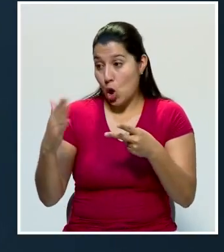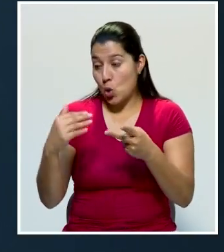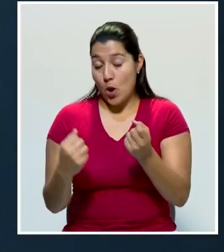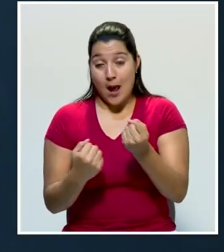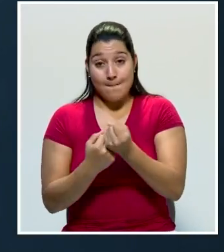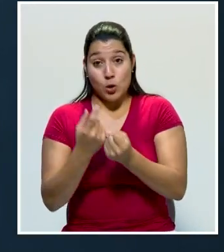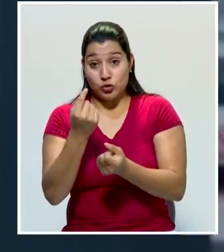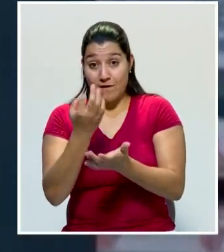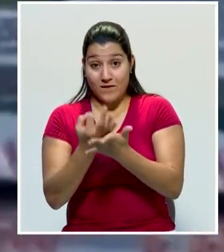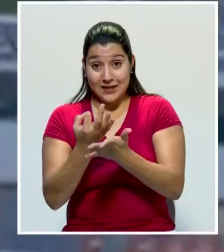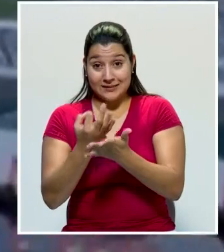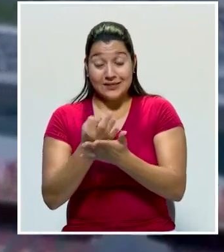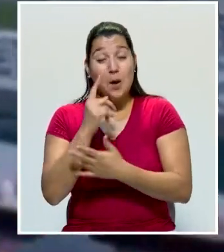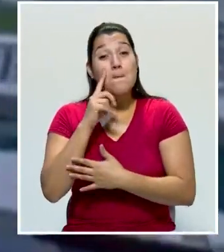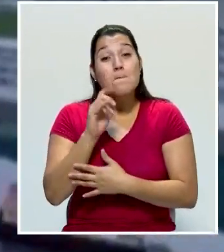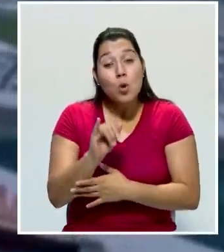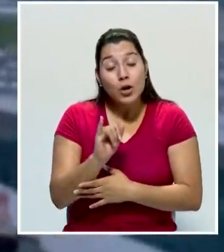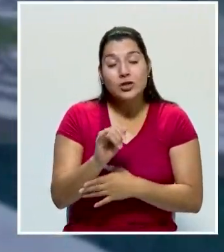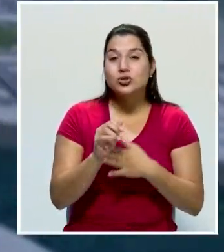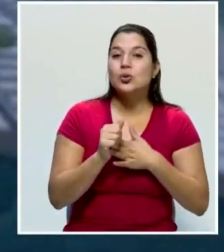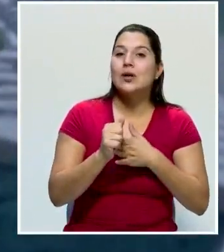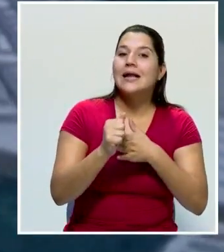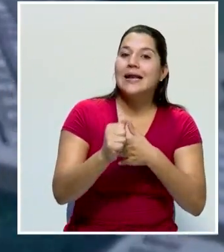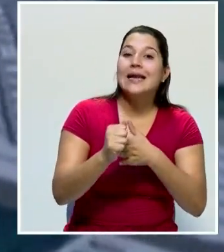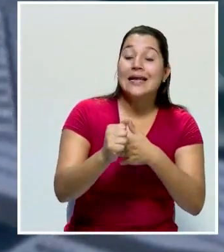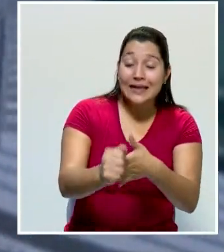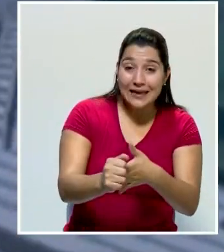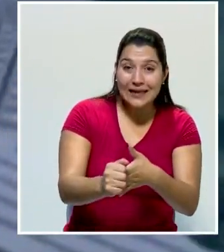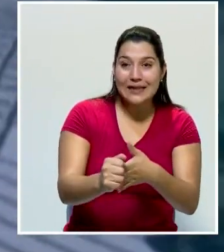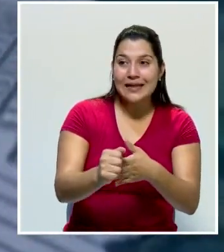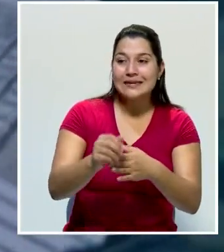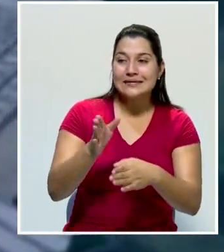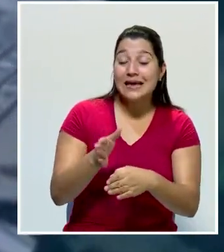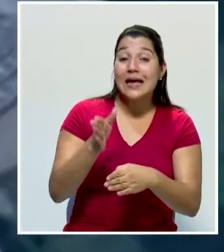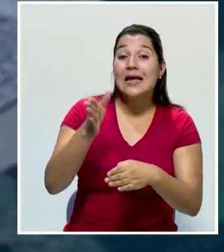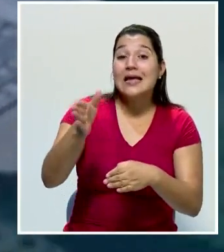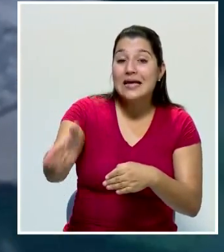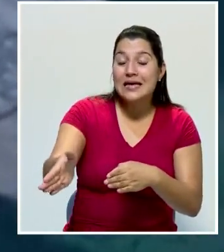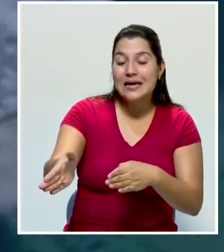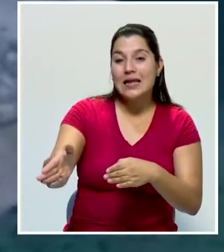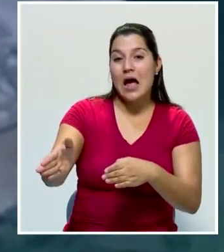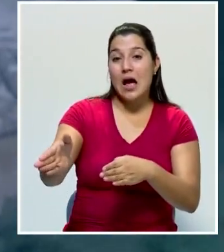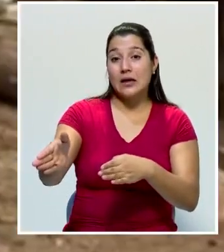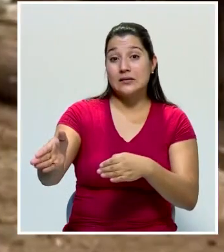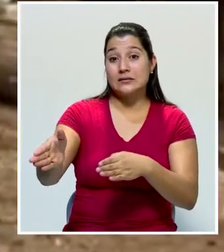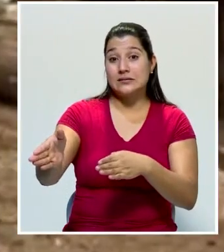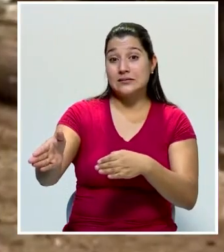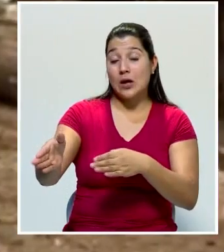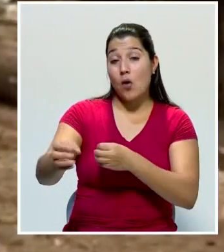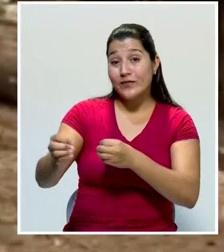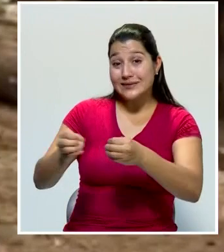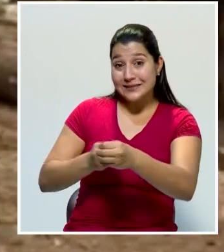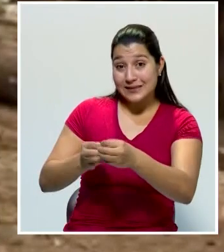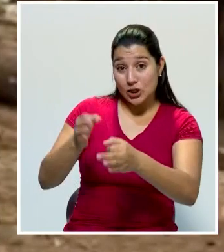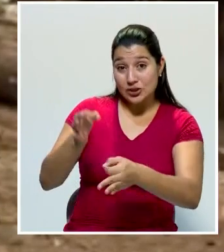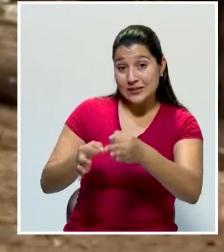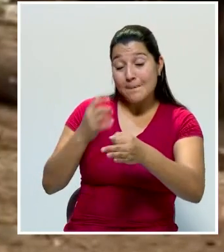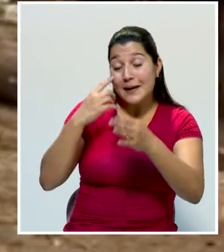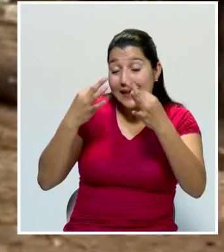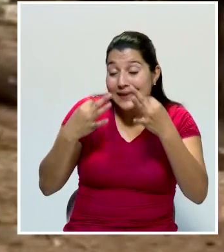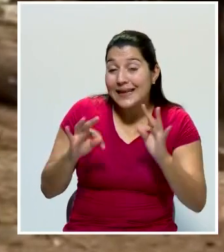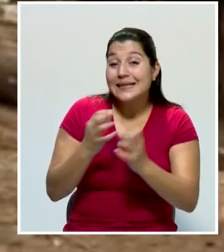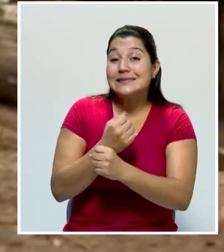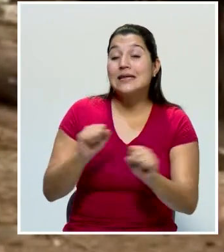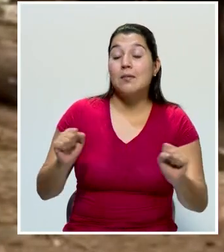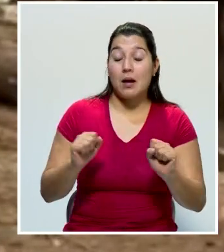a esta situación es que líderes comunales acudirán a instancias judiciales para tratar de salvar el proyecto. Es un proyecto que tiene más de 4 años de estar